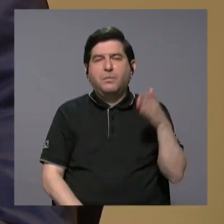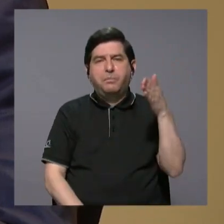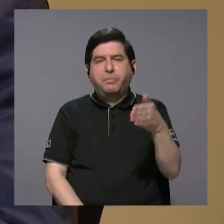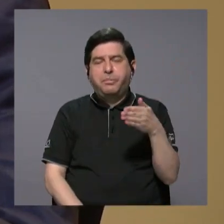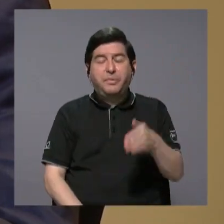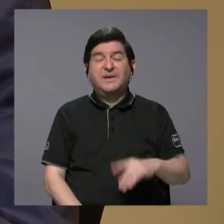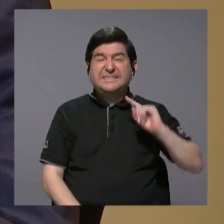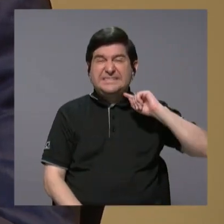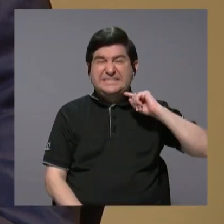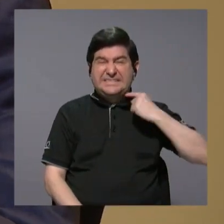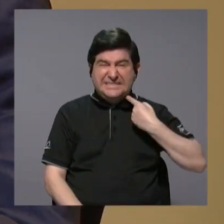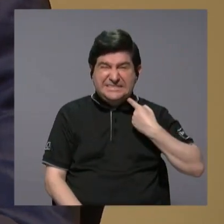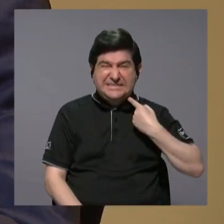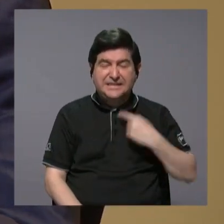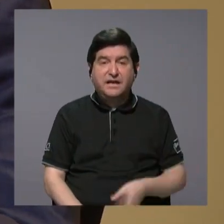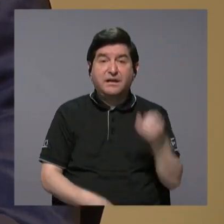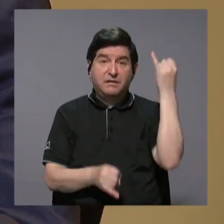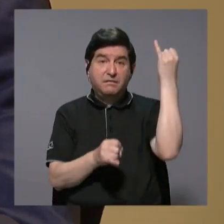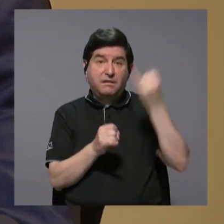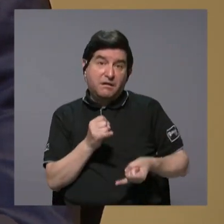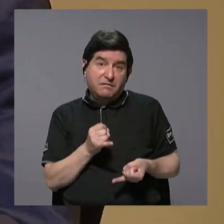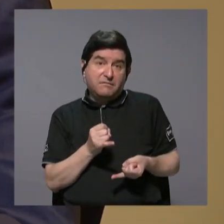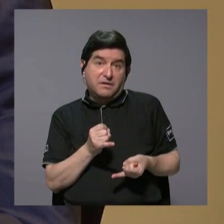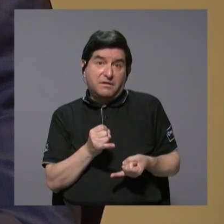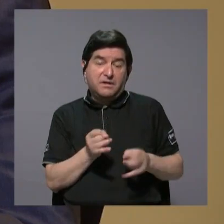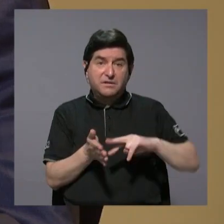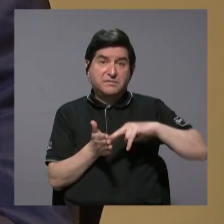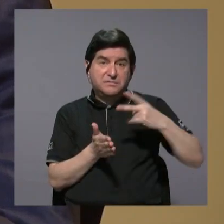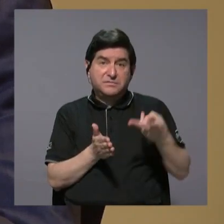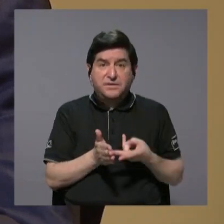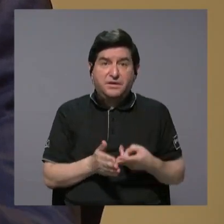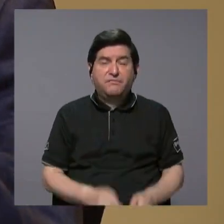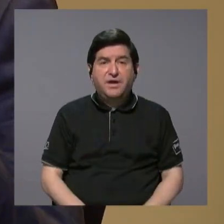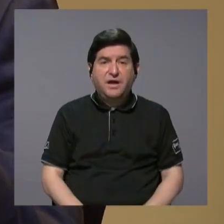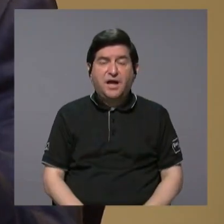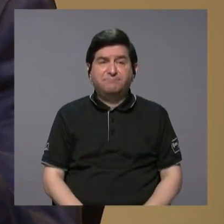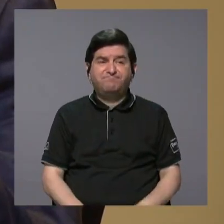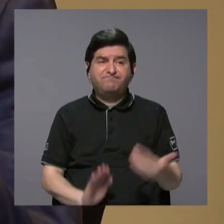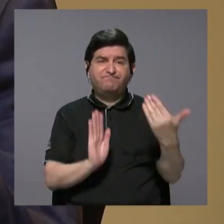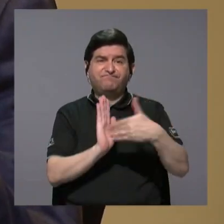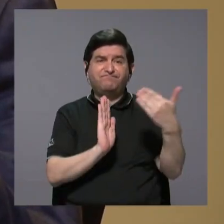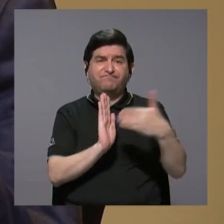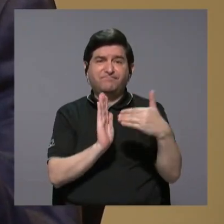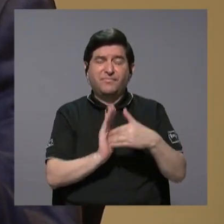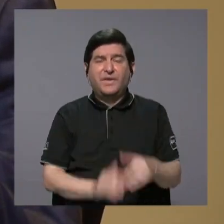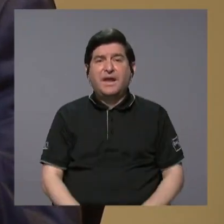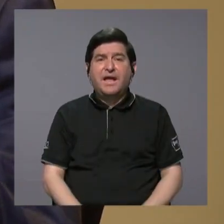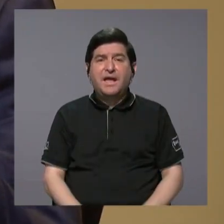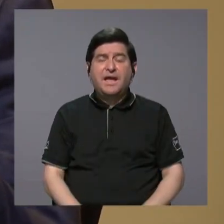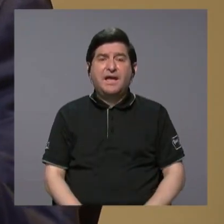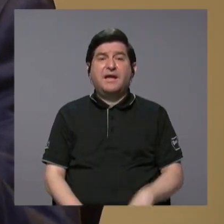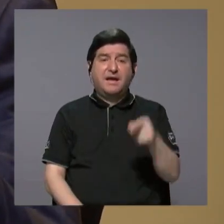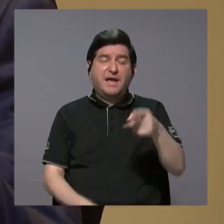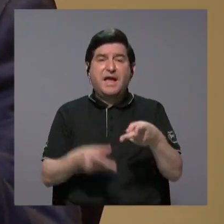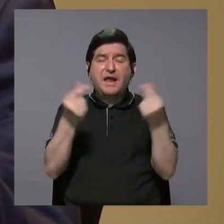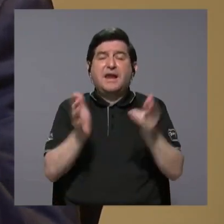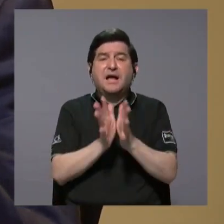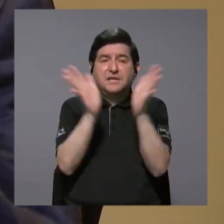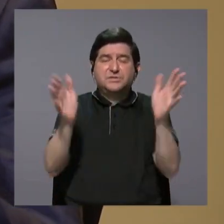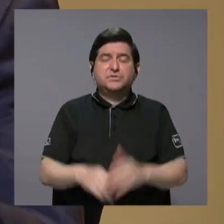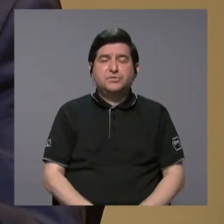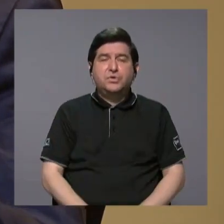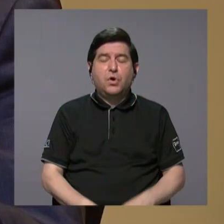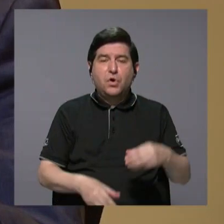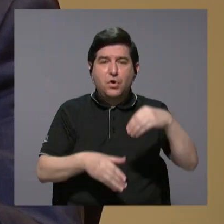más caras, y eso al final termina por pasar una factura en la Hacienda Pública, porque ese costo los